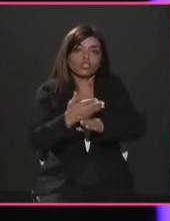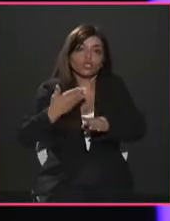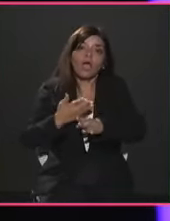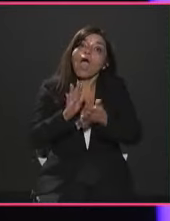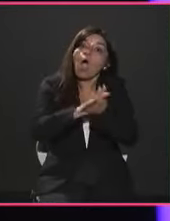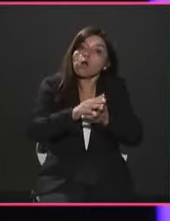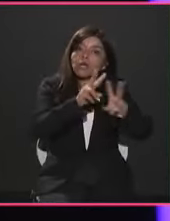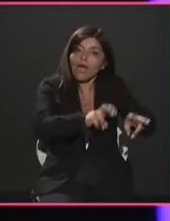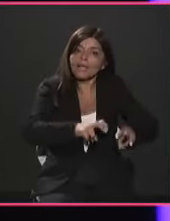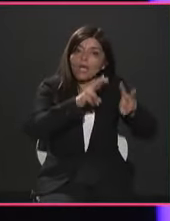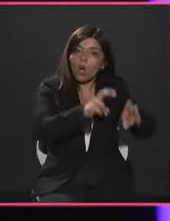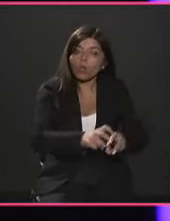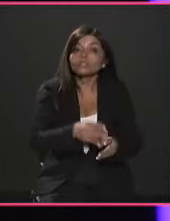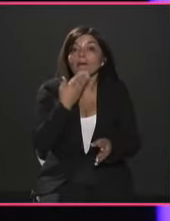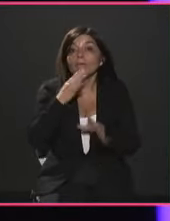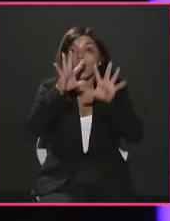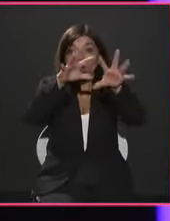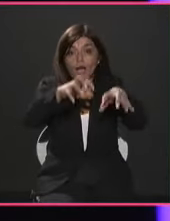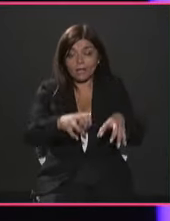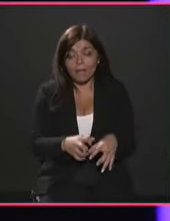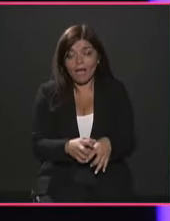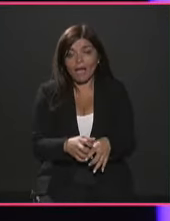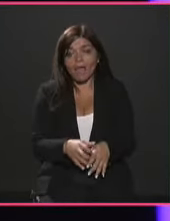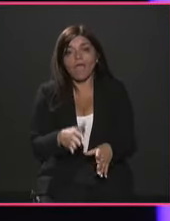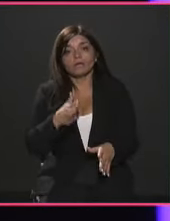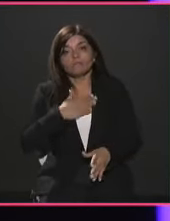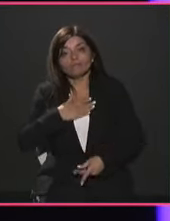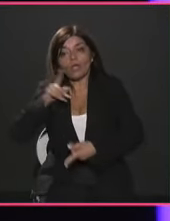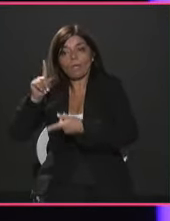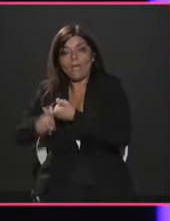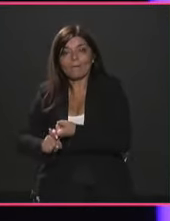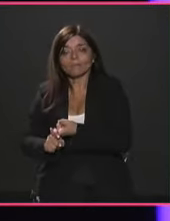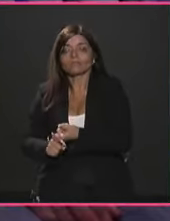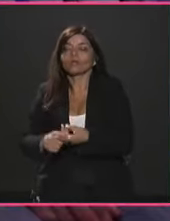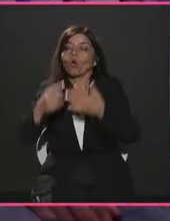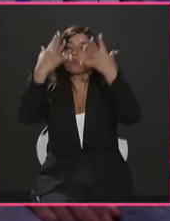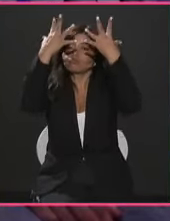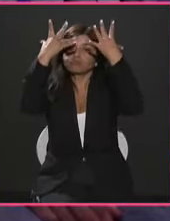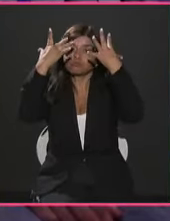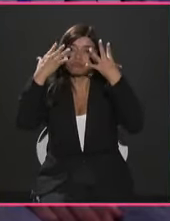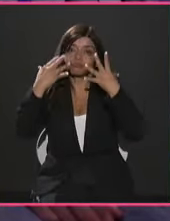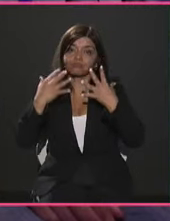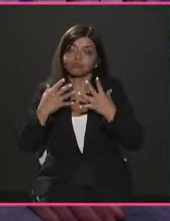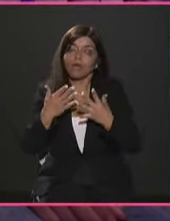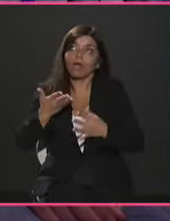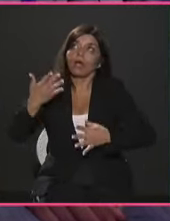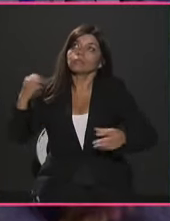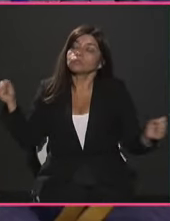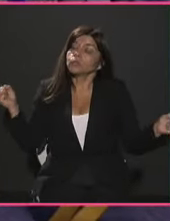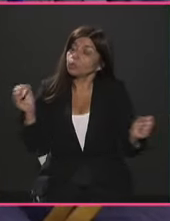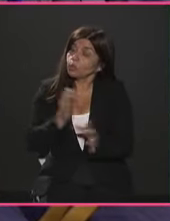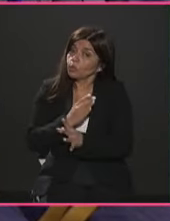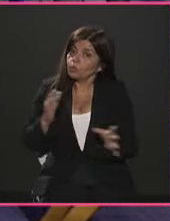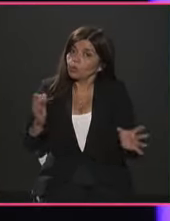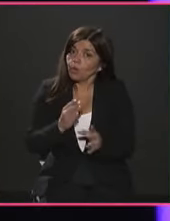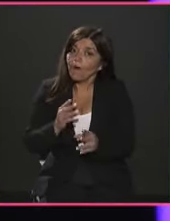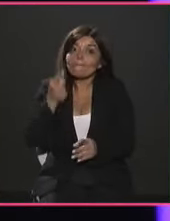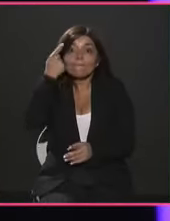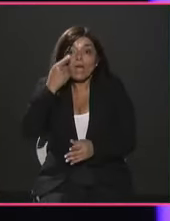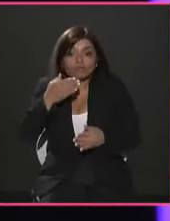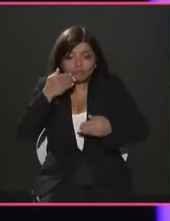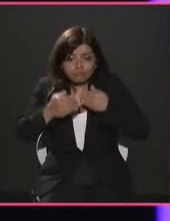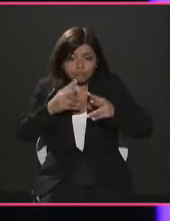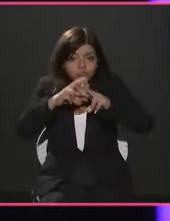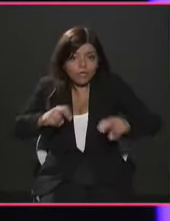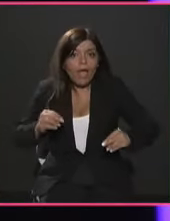agricultura y la crianza de animales yo y mi esposo estamos bendecidos Esto fue algo muy terrible que nos ocurrió Pero sabemos que ha salvado muchísimas